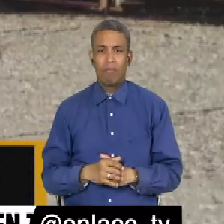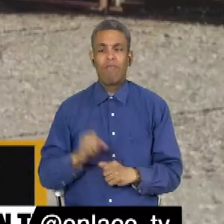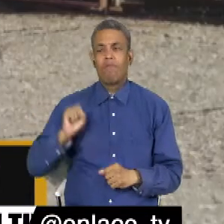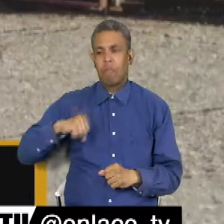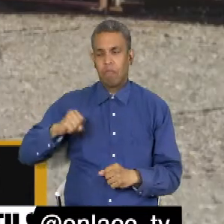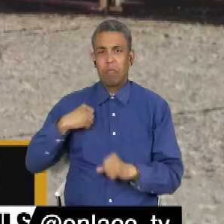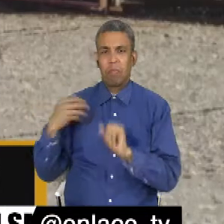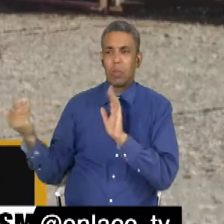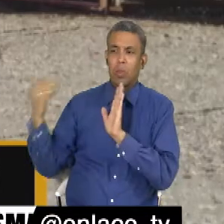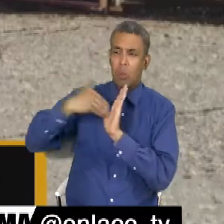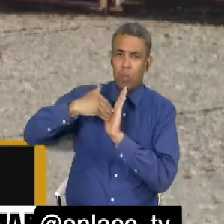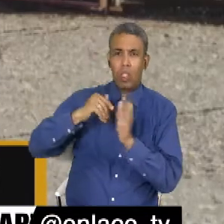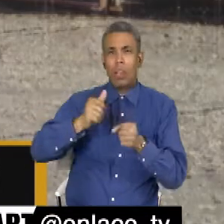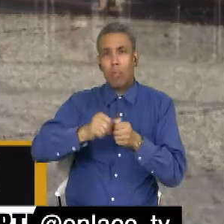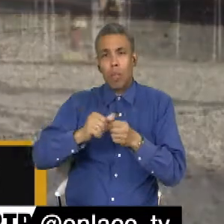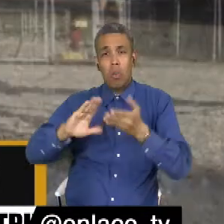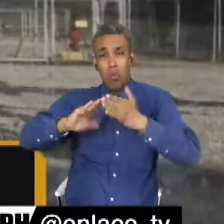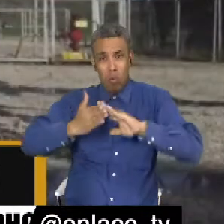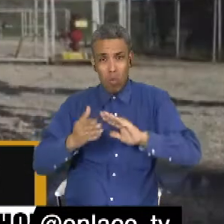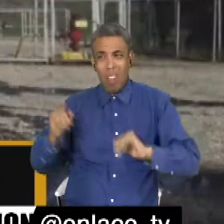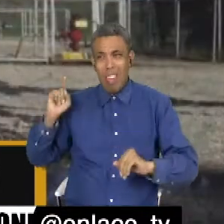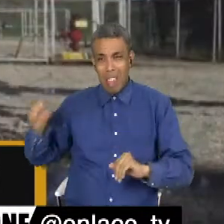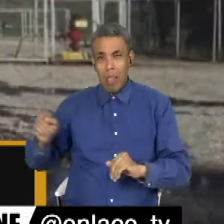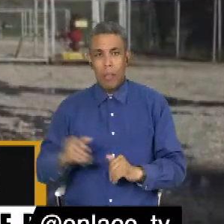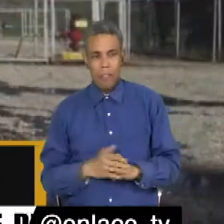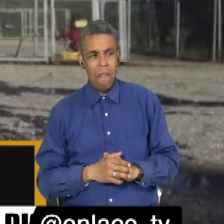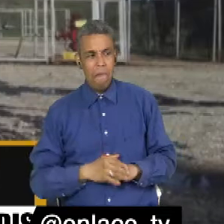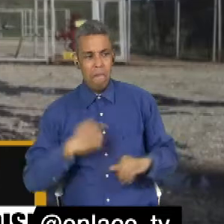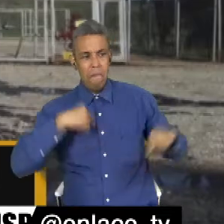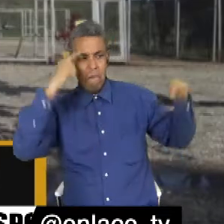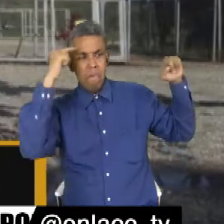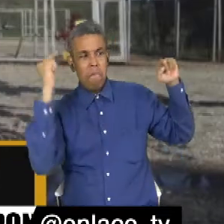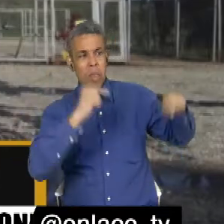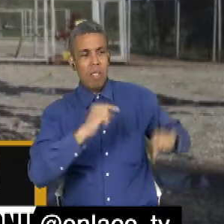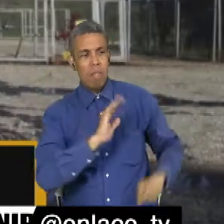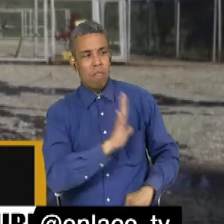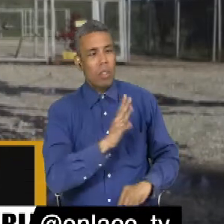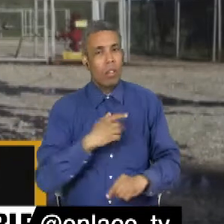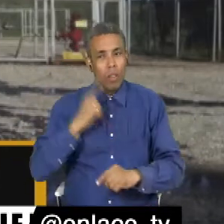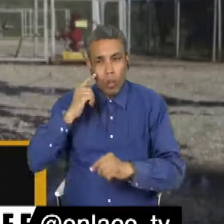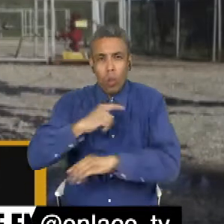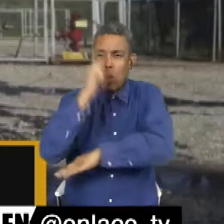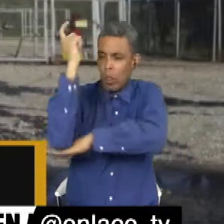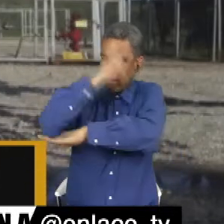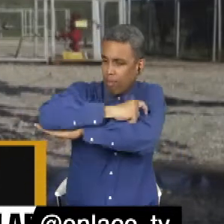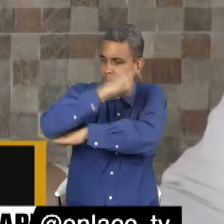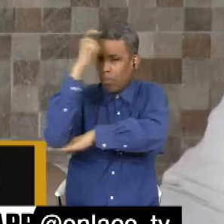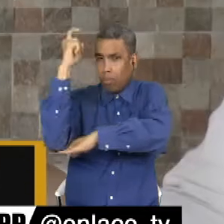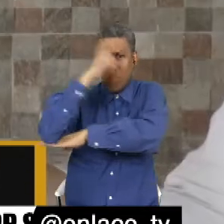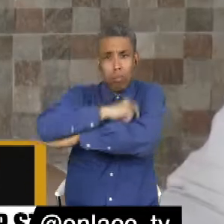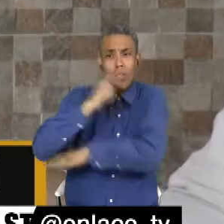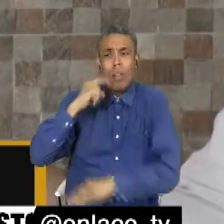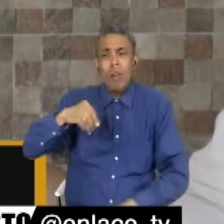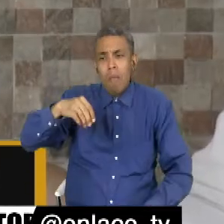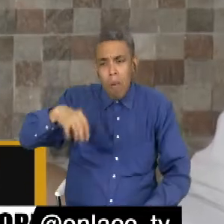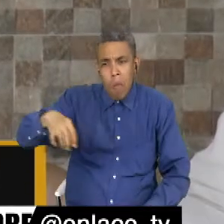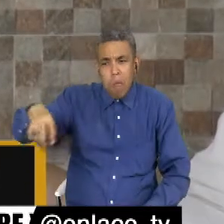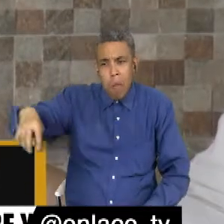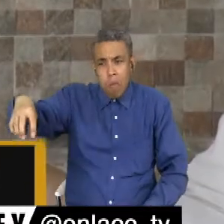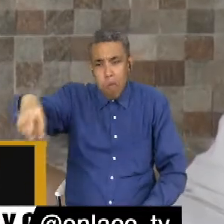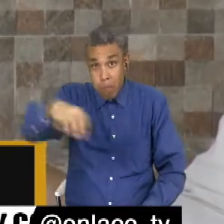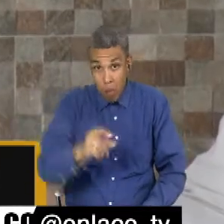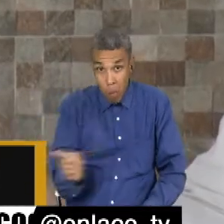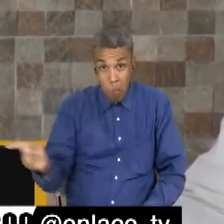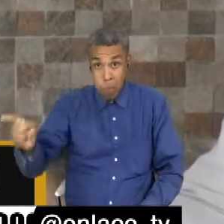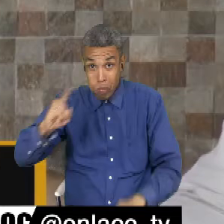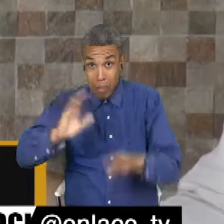a las instalaciones y bloqueos que, según la empresa, se registran desde el pasado jueves en diferentes veredas del corregimiento del centro. El reclamo principal